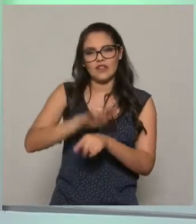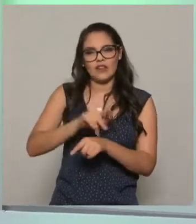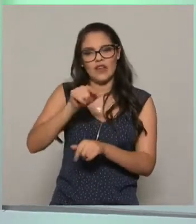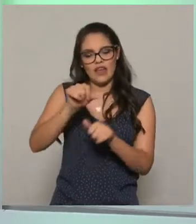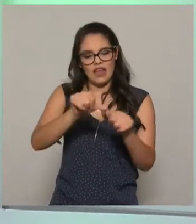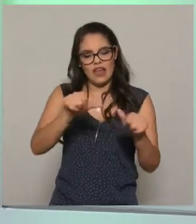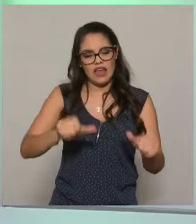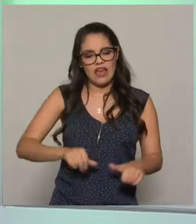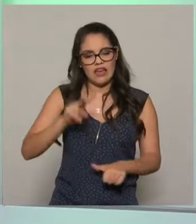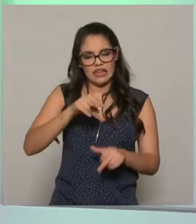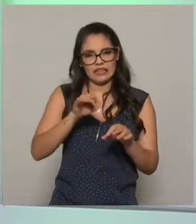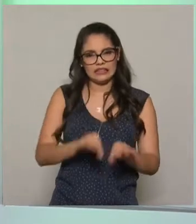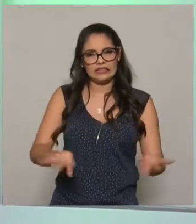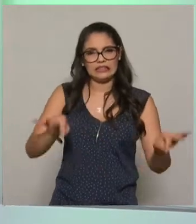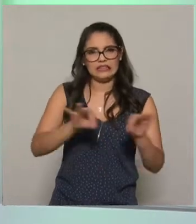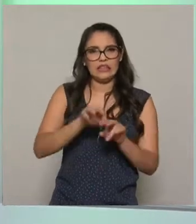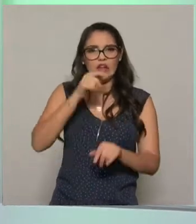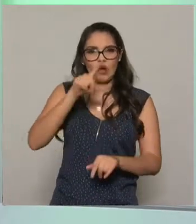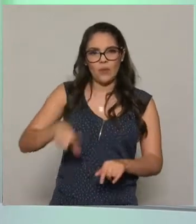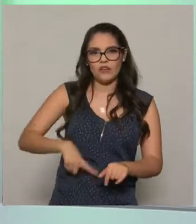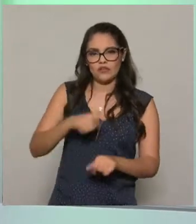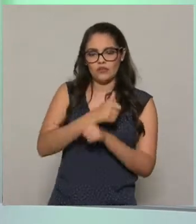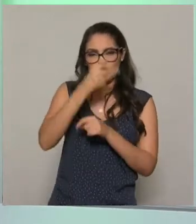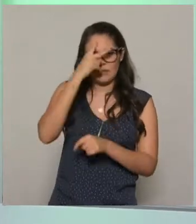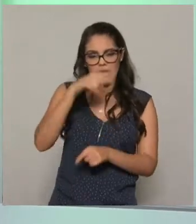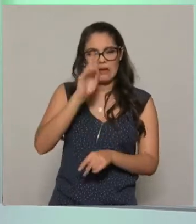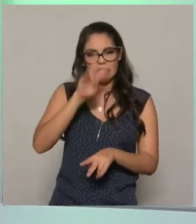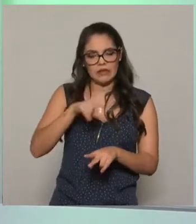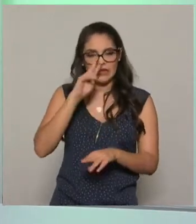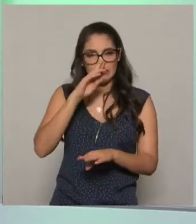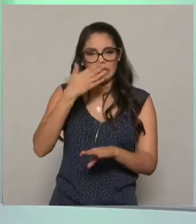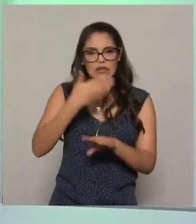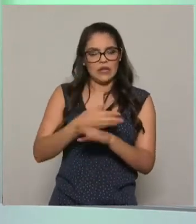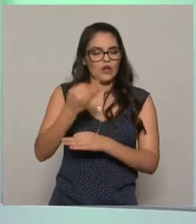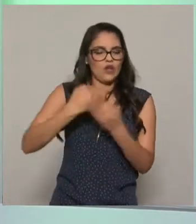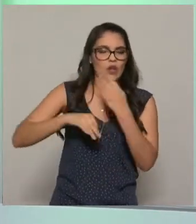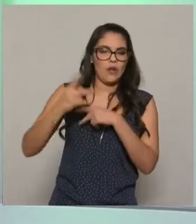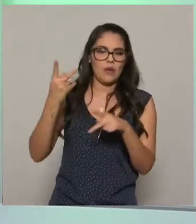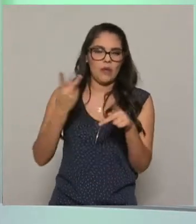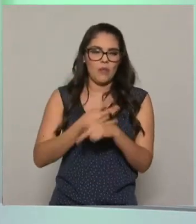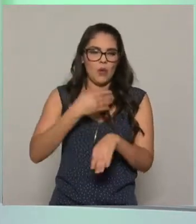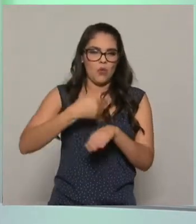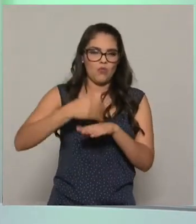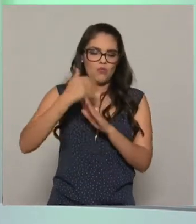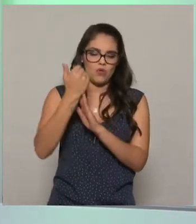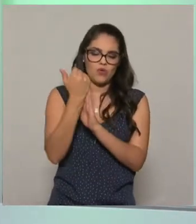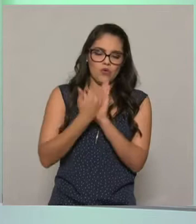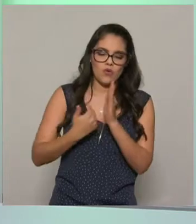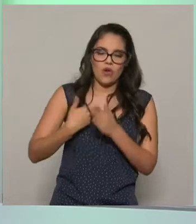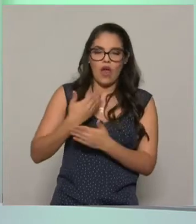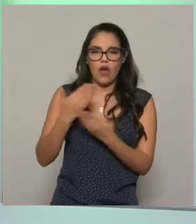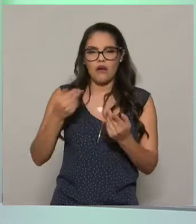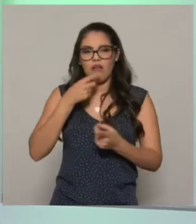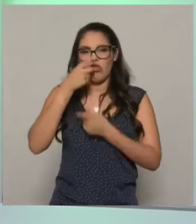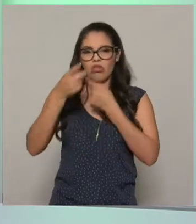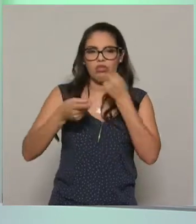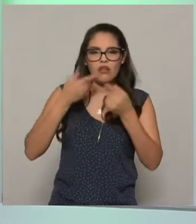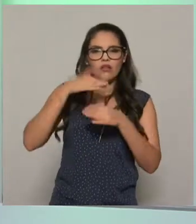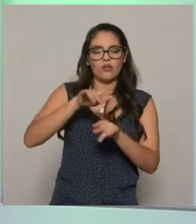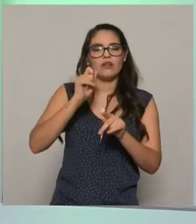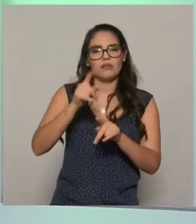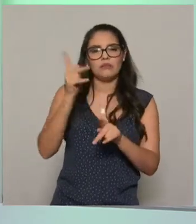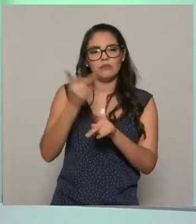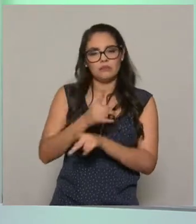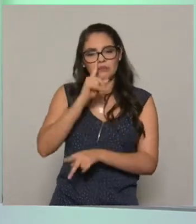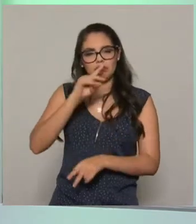tan importante del gobierno de la Ciudad de México, responsable precisamente de todas estas estadísticas que estamos mencionando sobre los